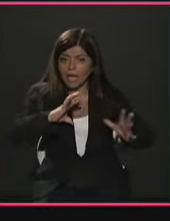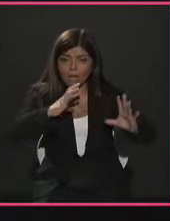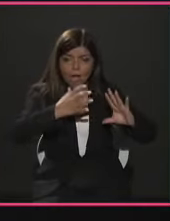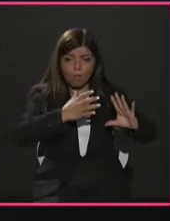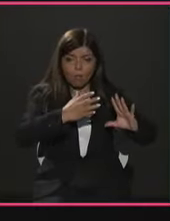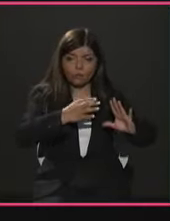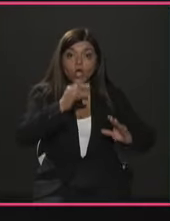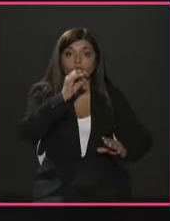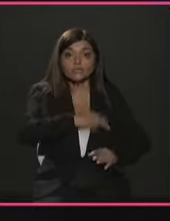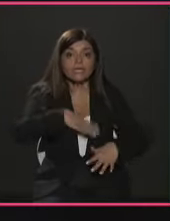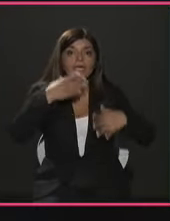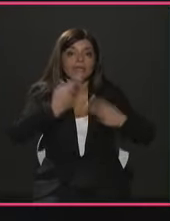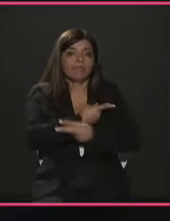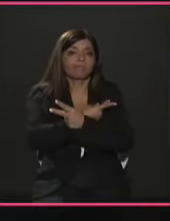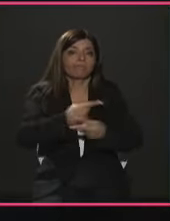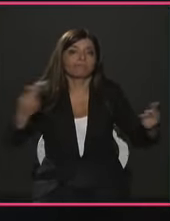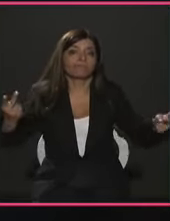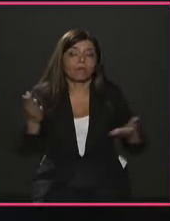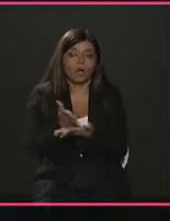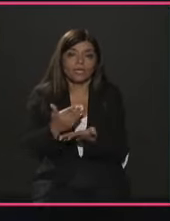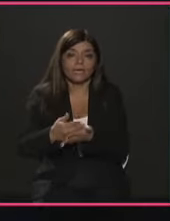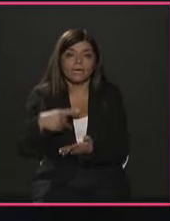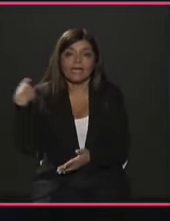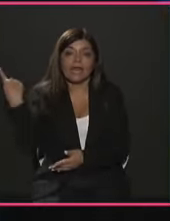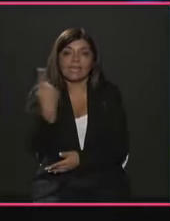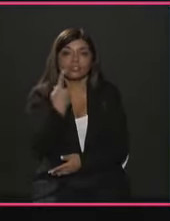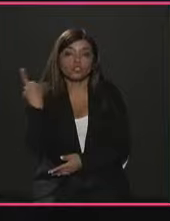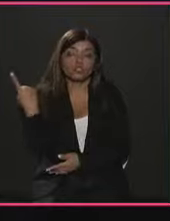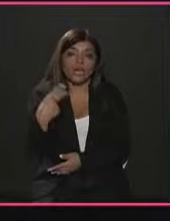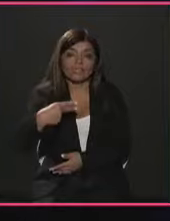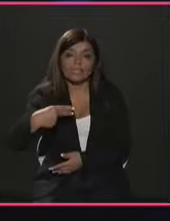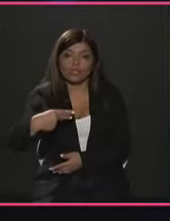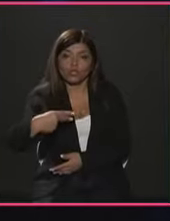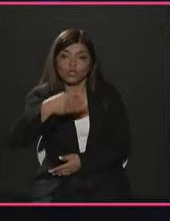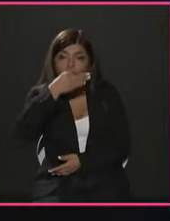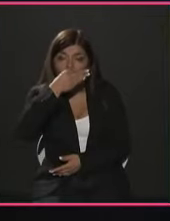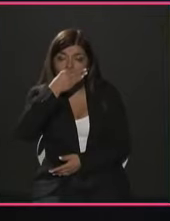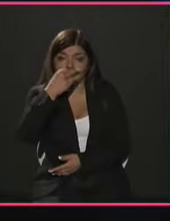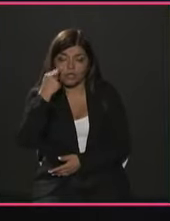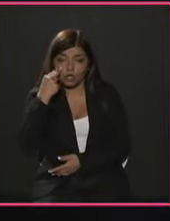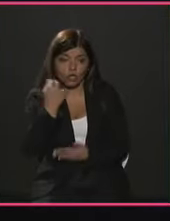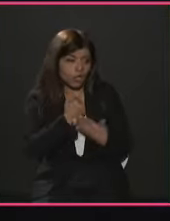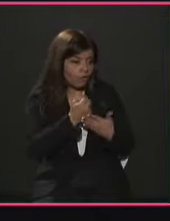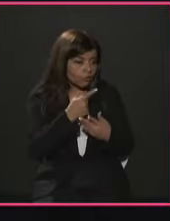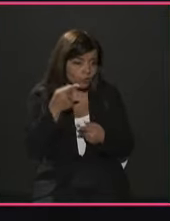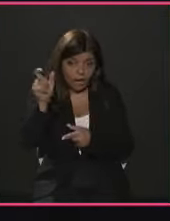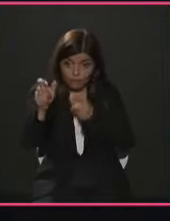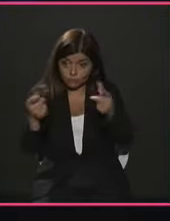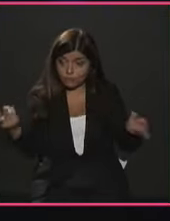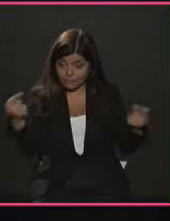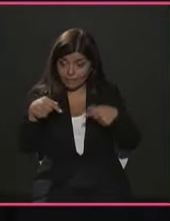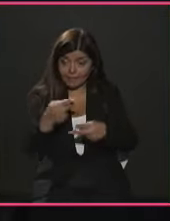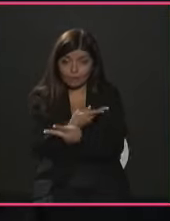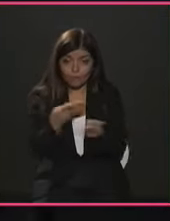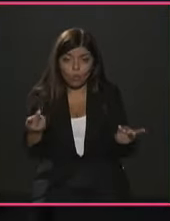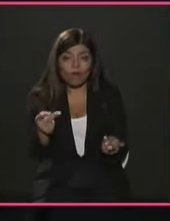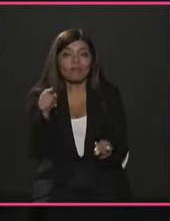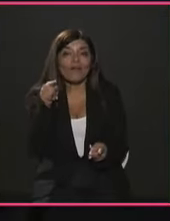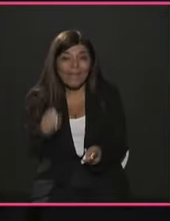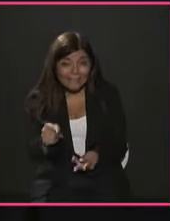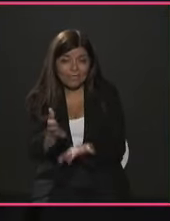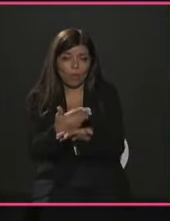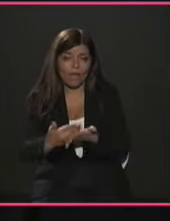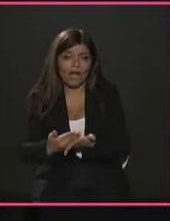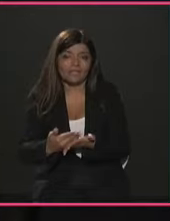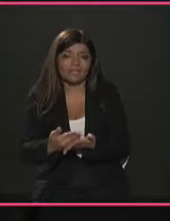mundo chile lanzó el 2020 una estrategia Nacional de hidrógeno verde con la colaboración de varios de los que veo en el público esa fue una estrategia